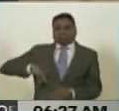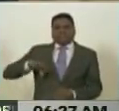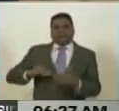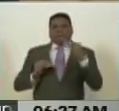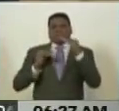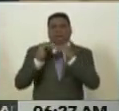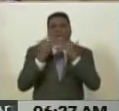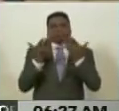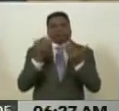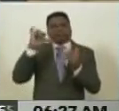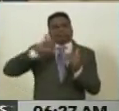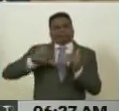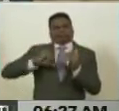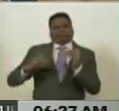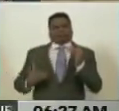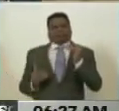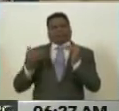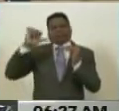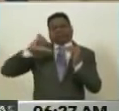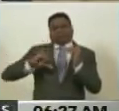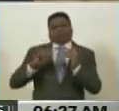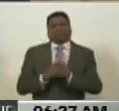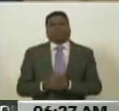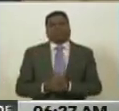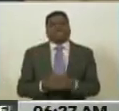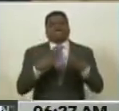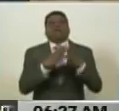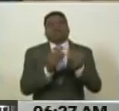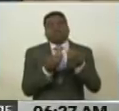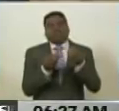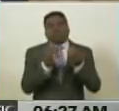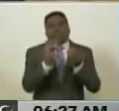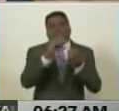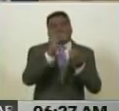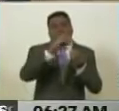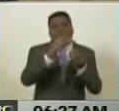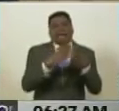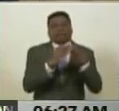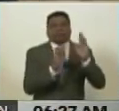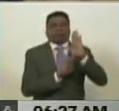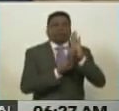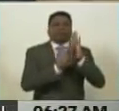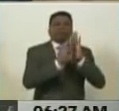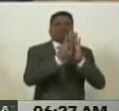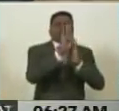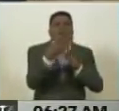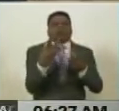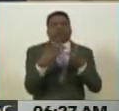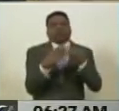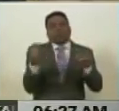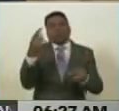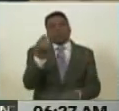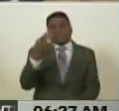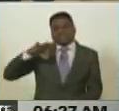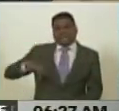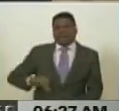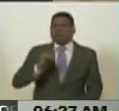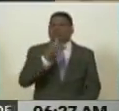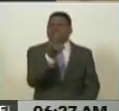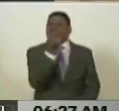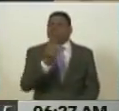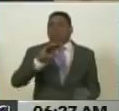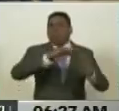adelante, pero en todo caso se trata de la recuperación progresiva del poder adquisitivo del salario. Esto además no pasa en ningún otro lugar de planeta.